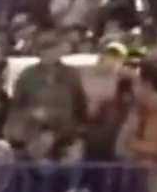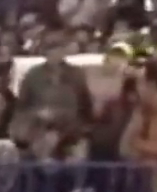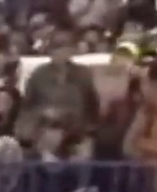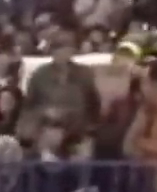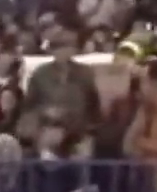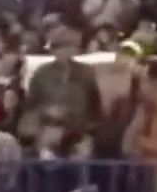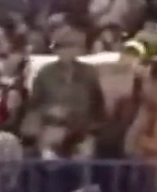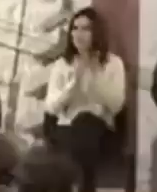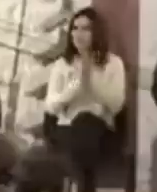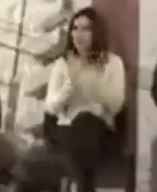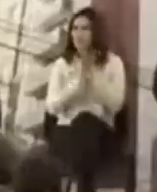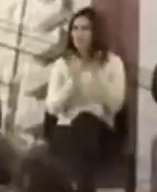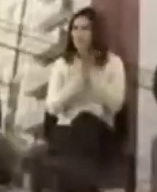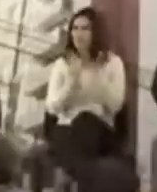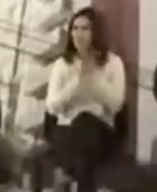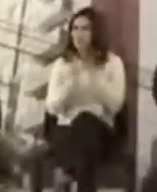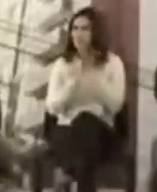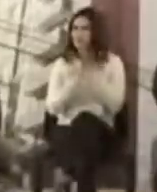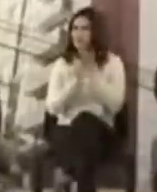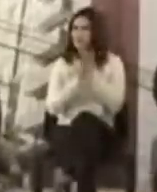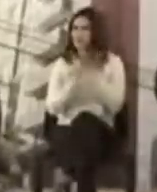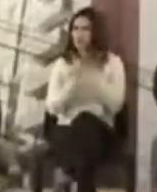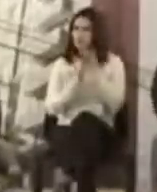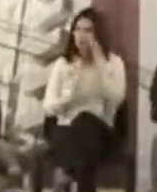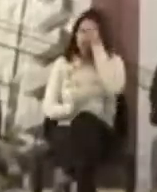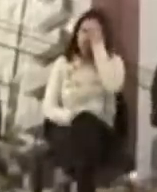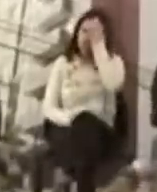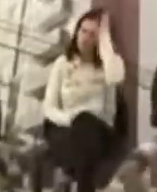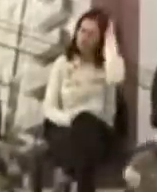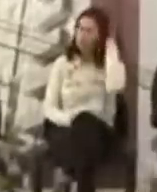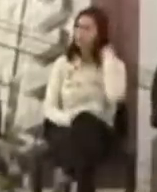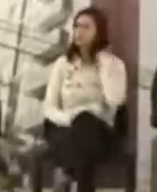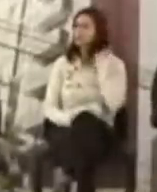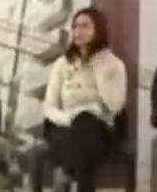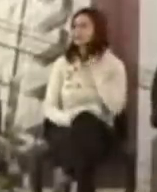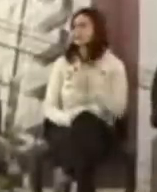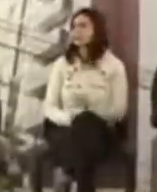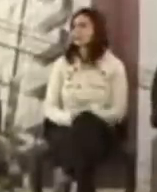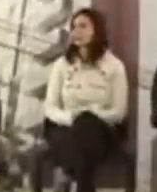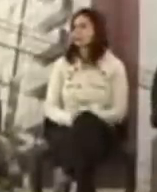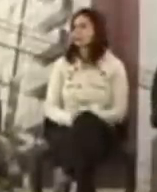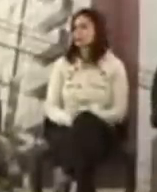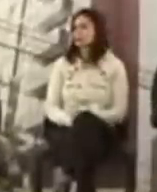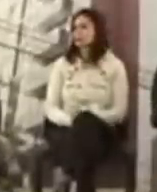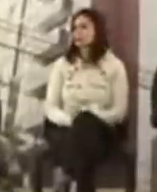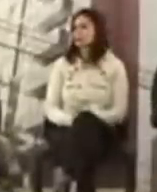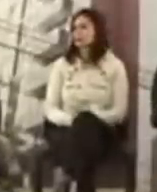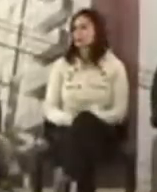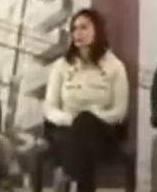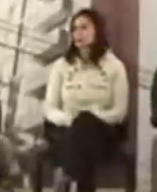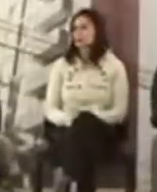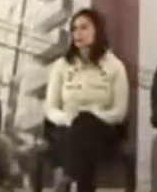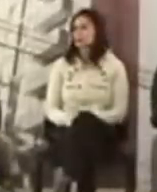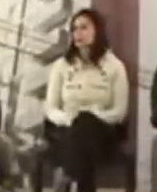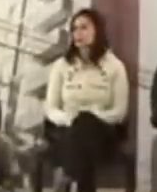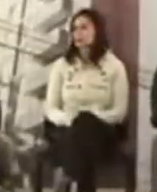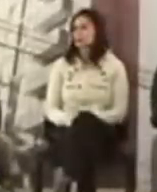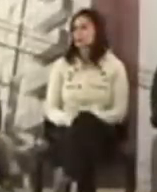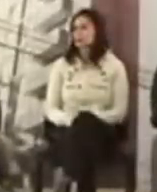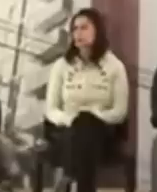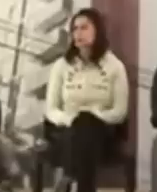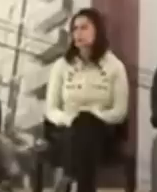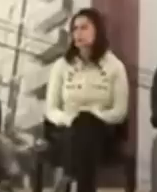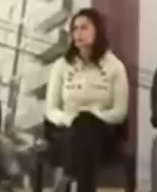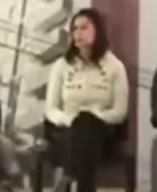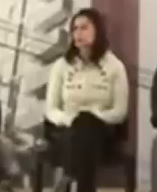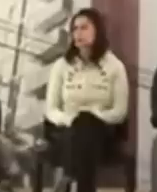Por eso cuando decimos que la cuarta transformación es un cambio de régimen, nos referimos a